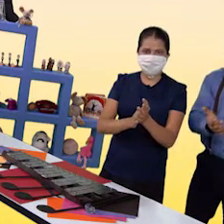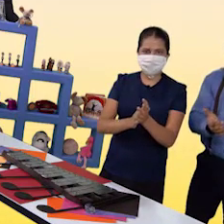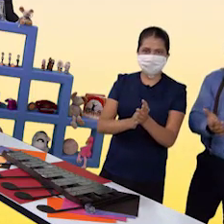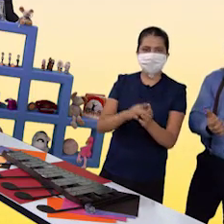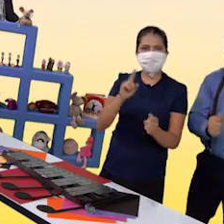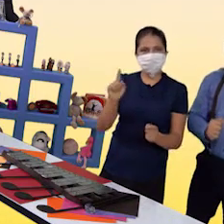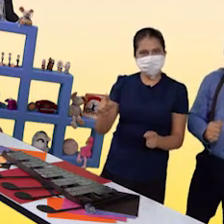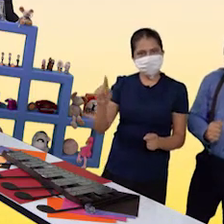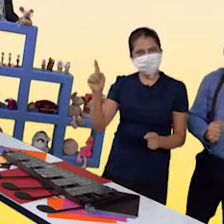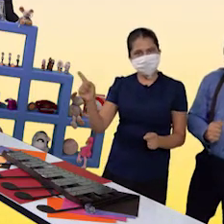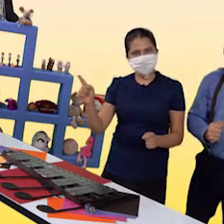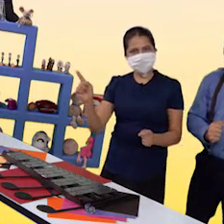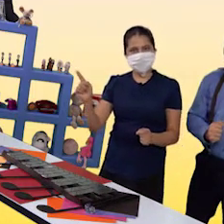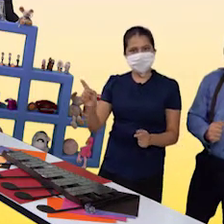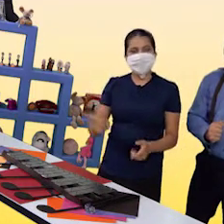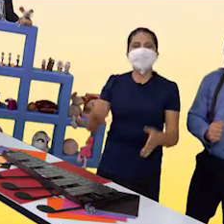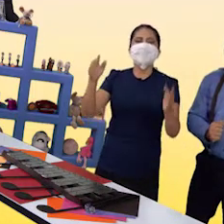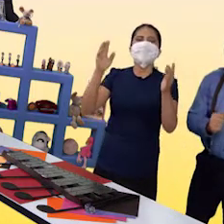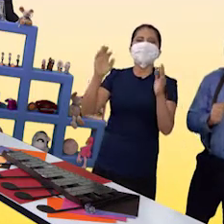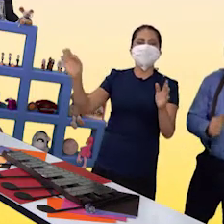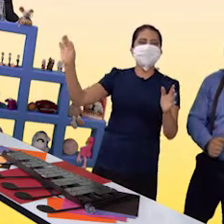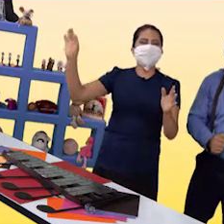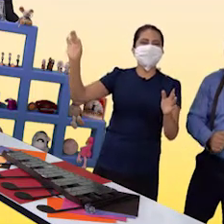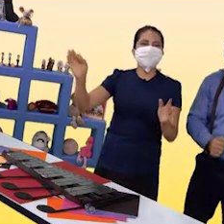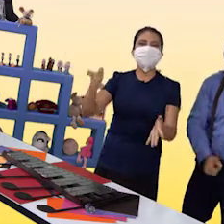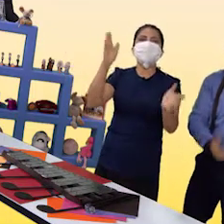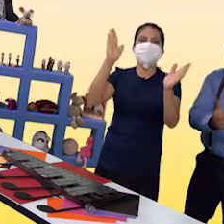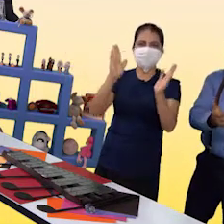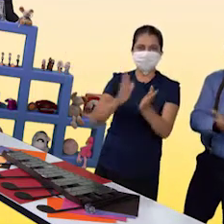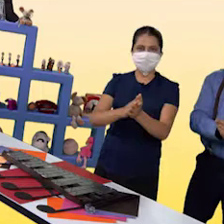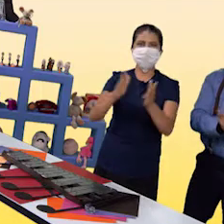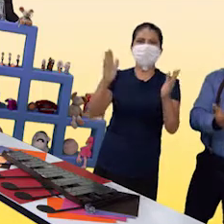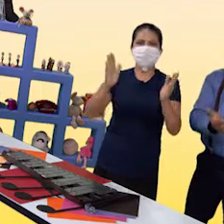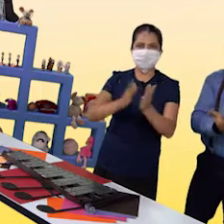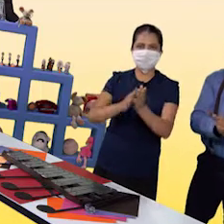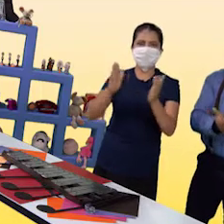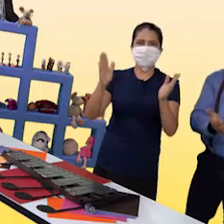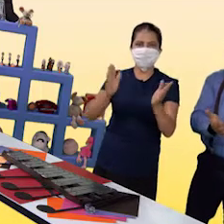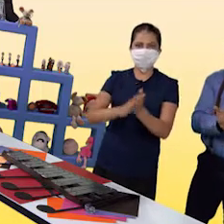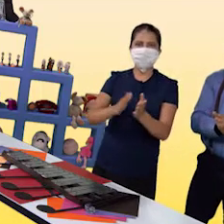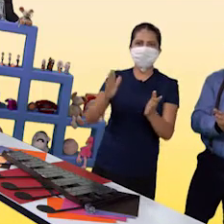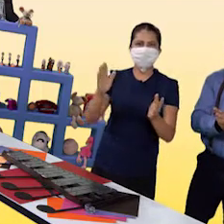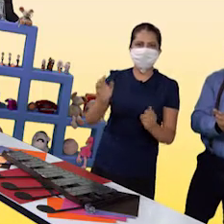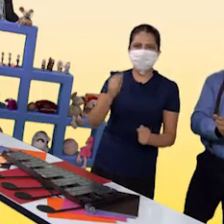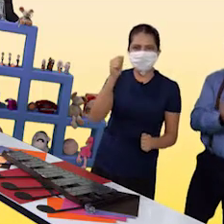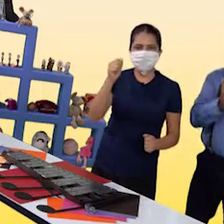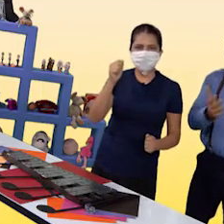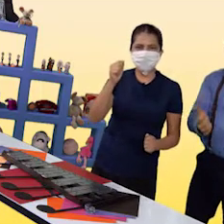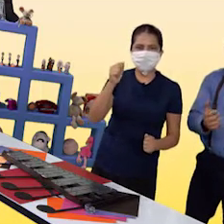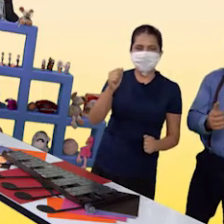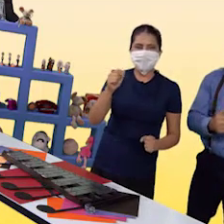mi. Segundo compás. 3 y do, re, do.